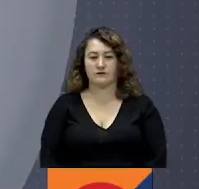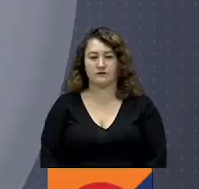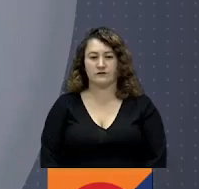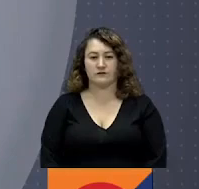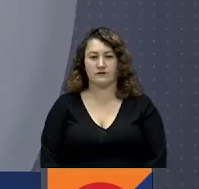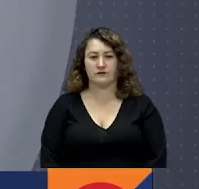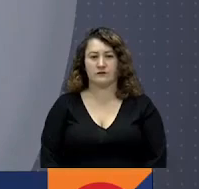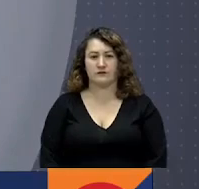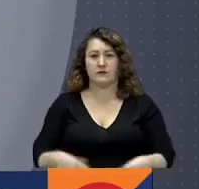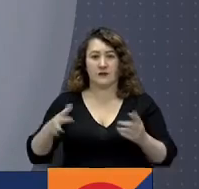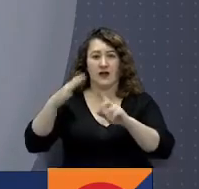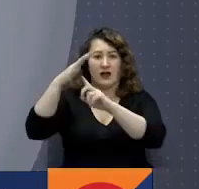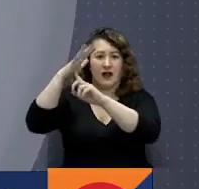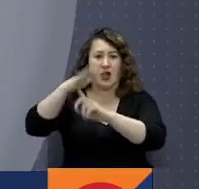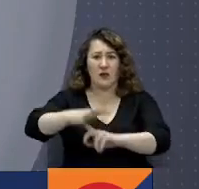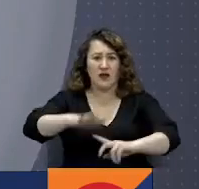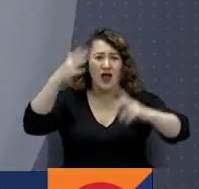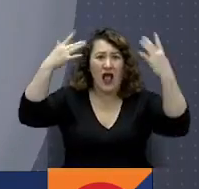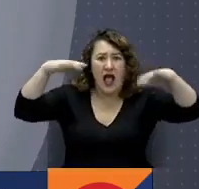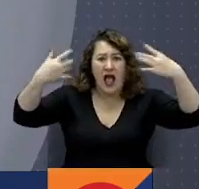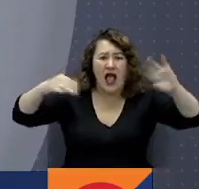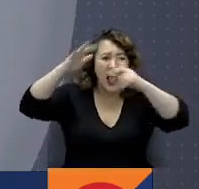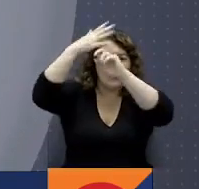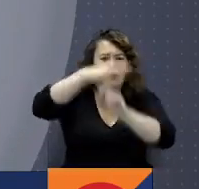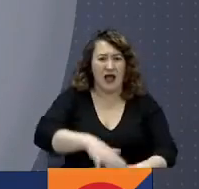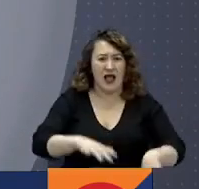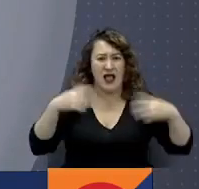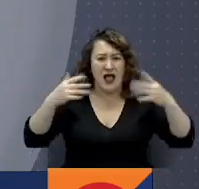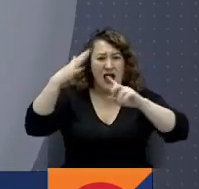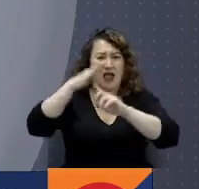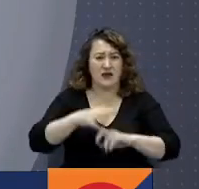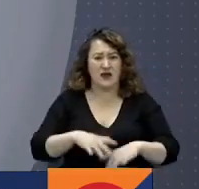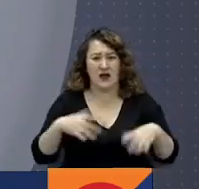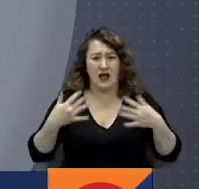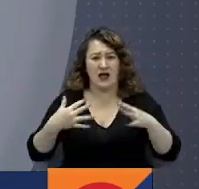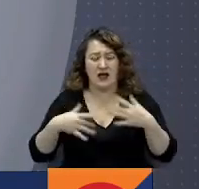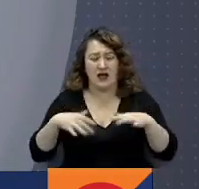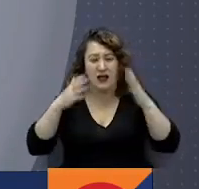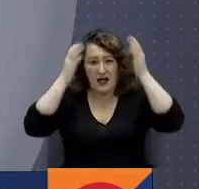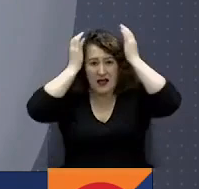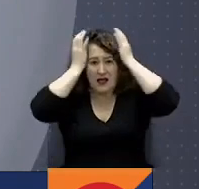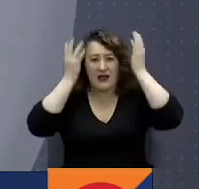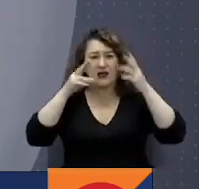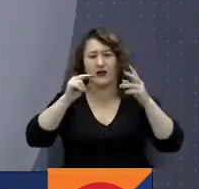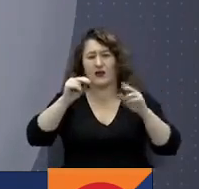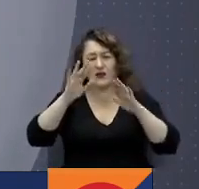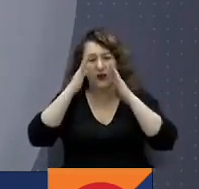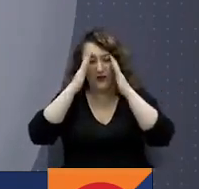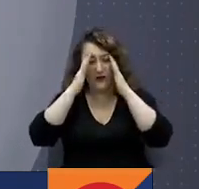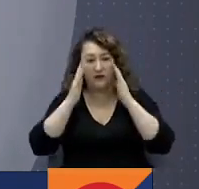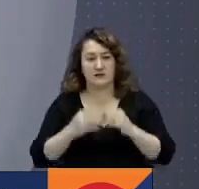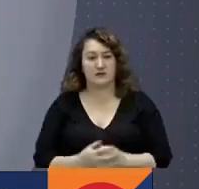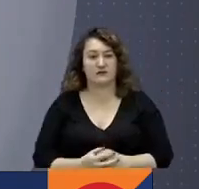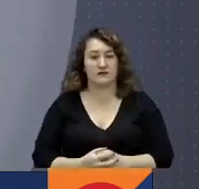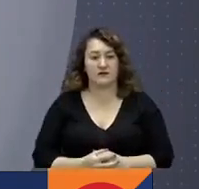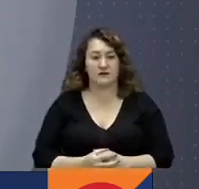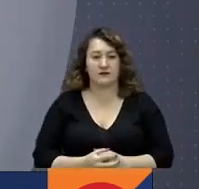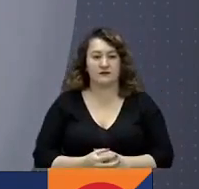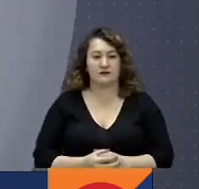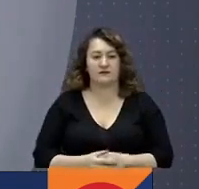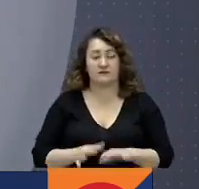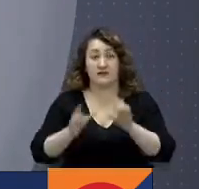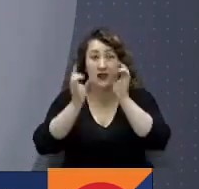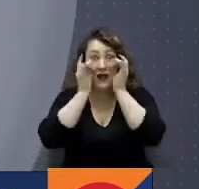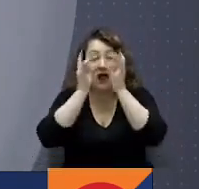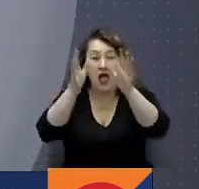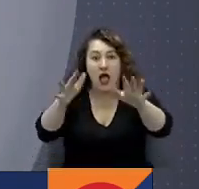¡Ay, se cayó el helicóptero! ¡Se cayó, boludo! ¡Se cayó un helicóptero! ¡Ay, no! Ya escuchó nada. Una